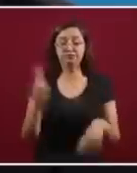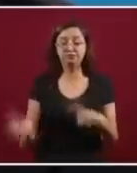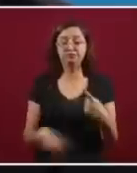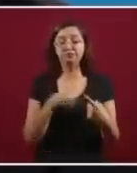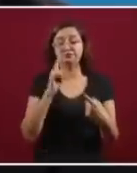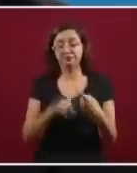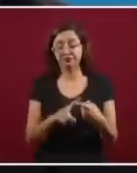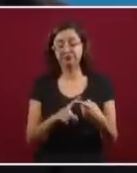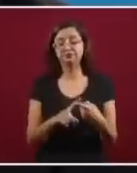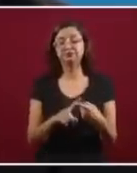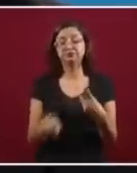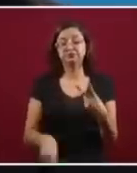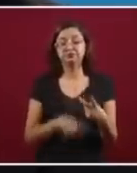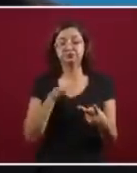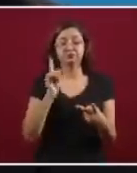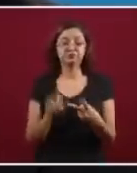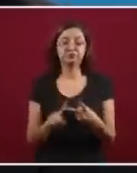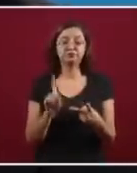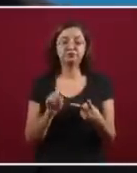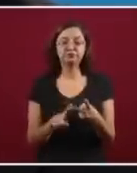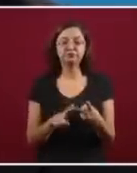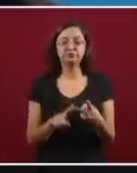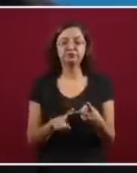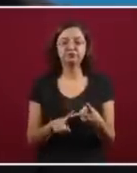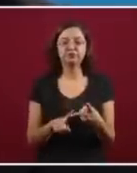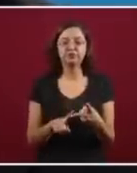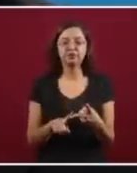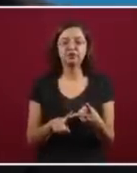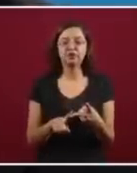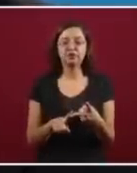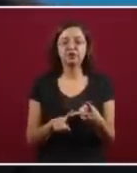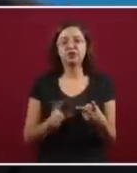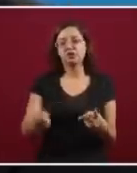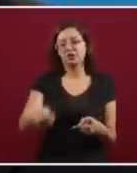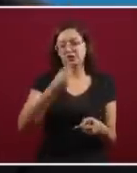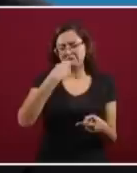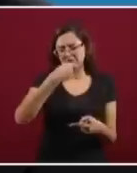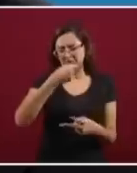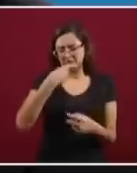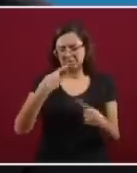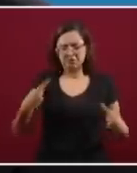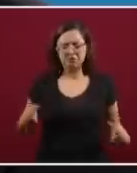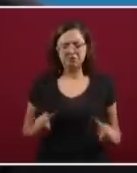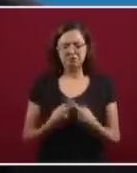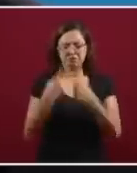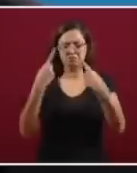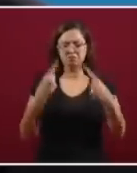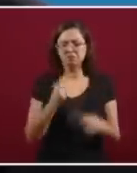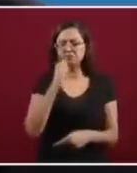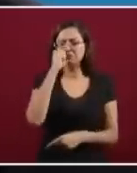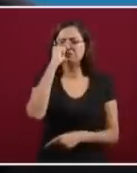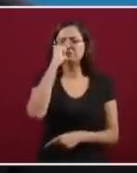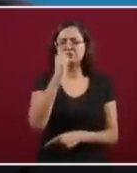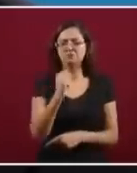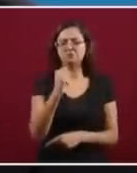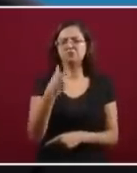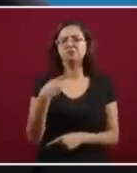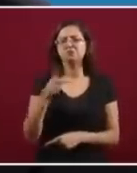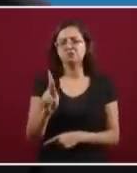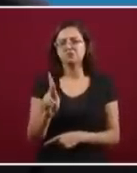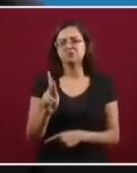consumo directo segundo es el efecto que tiene sobre las lesiones de causa externa